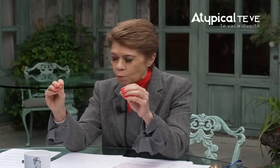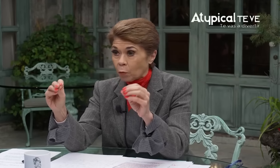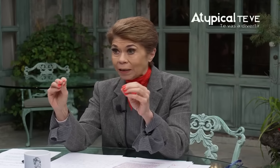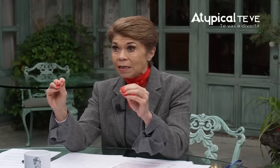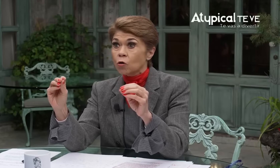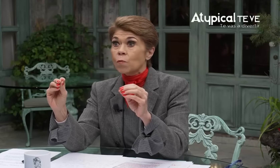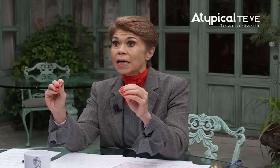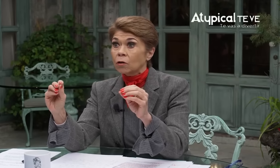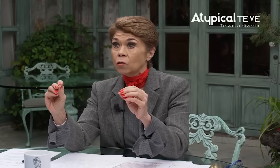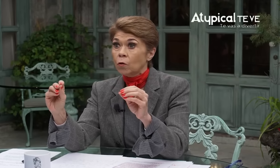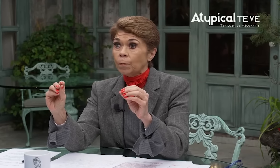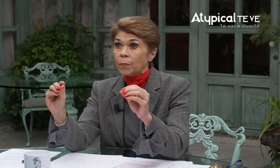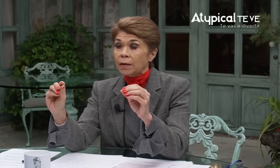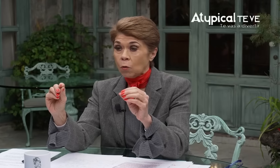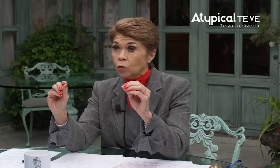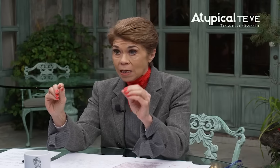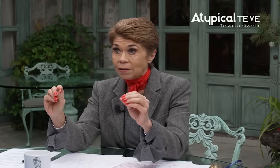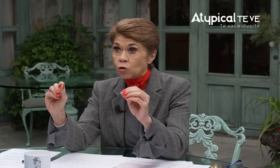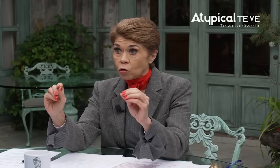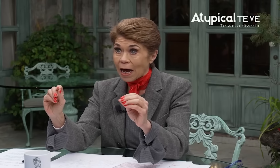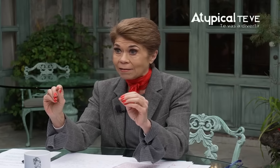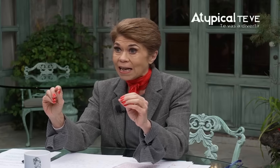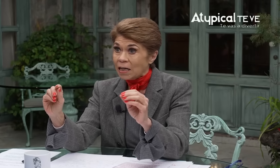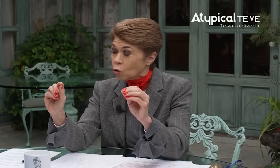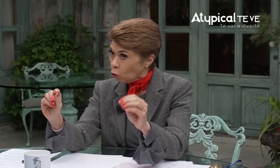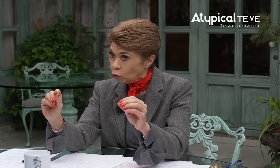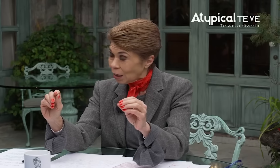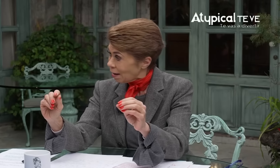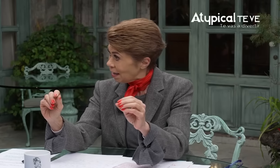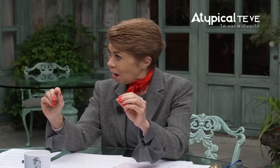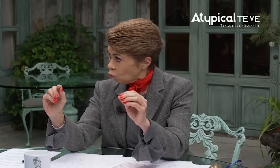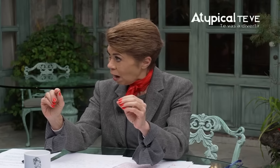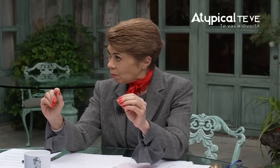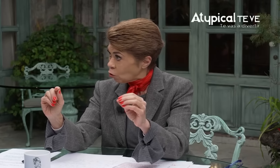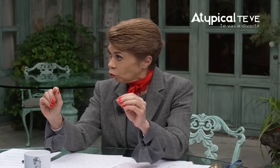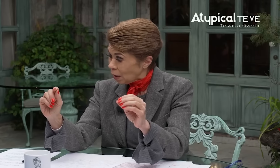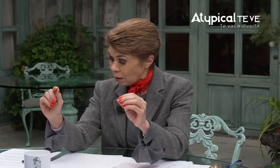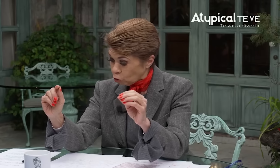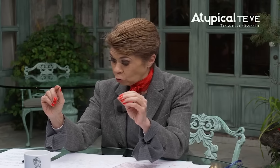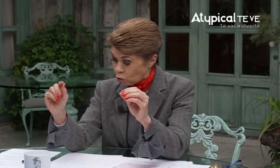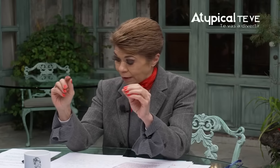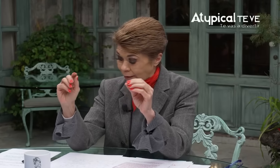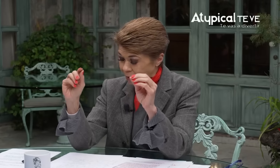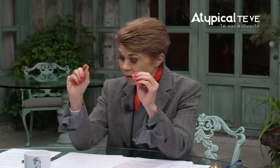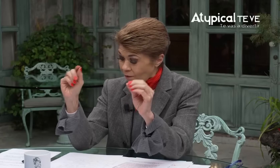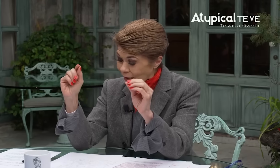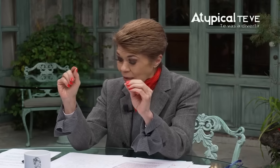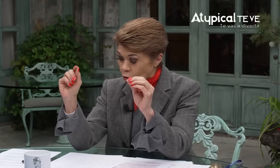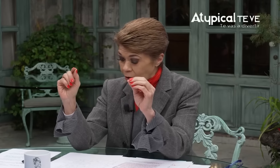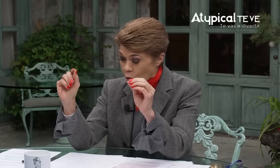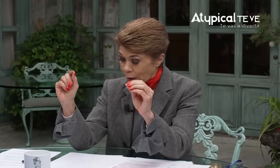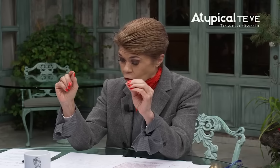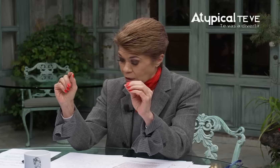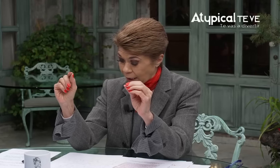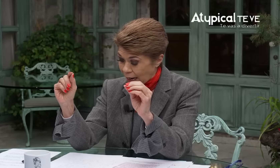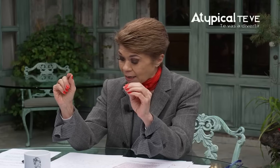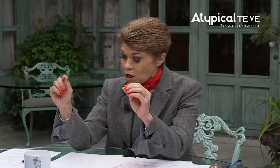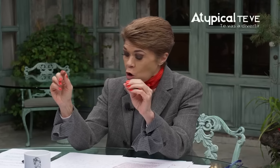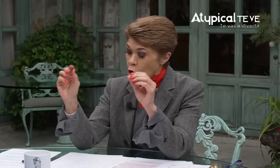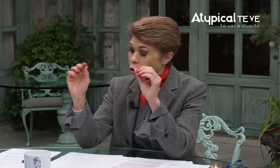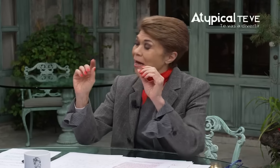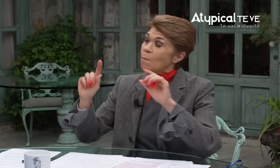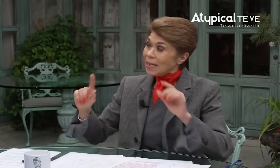gobierno y por parte del gobierno de un Díaz Ordaz en contra de la unami contra de los estudiantes Fíjate lo que dijo barro